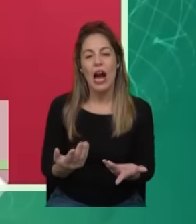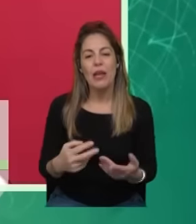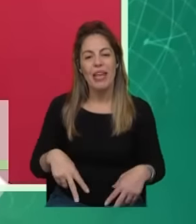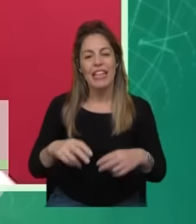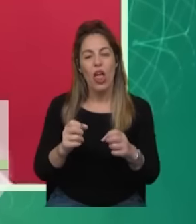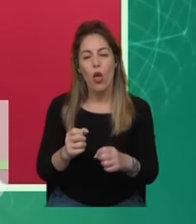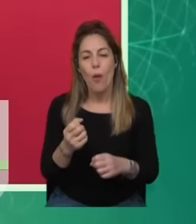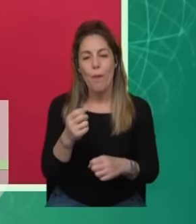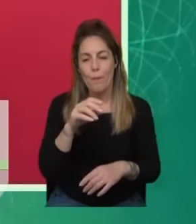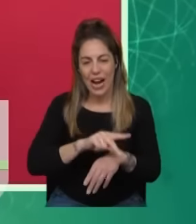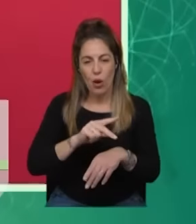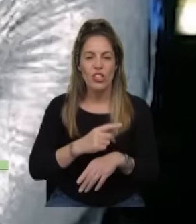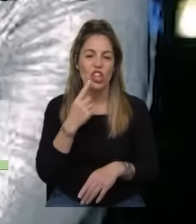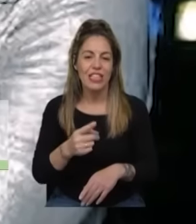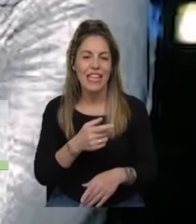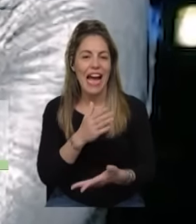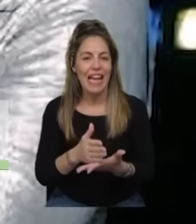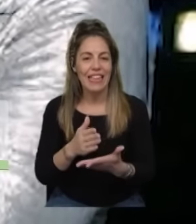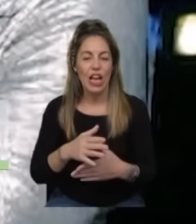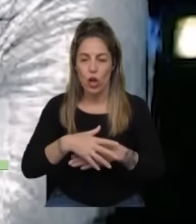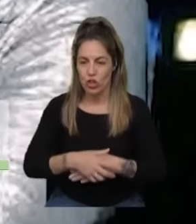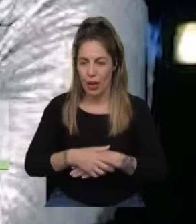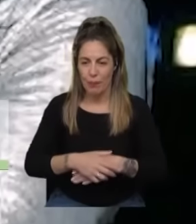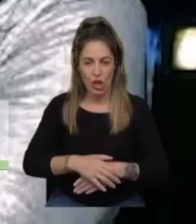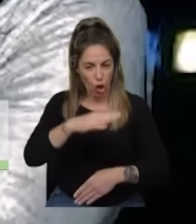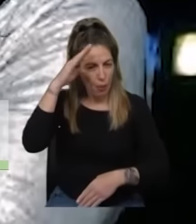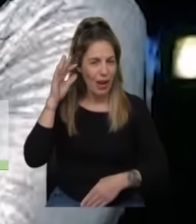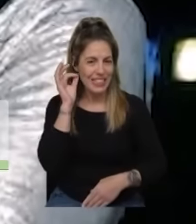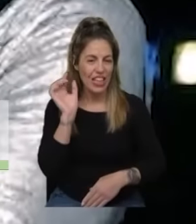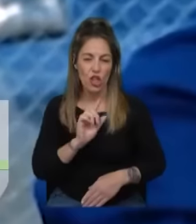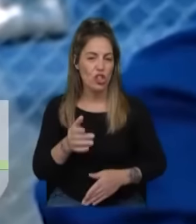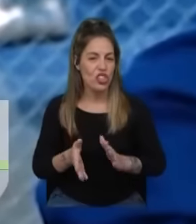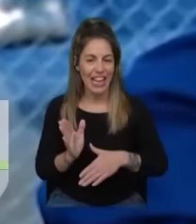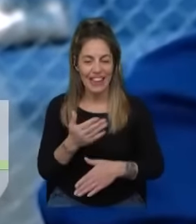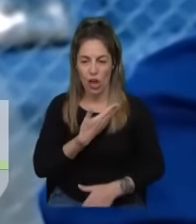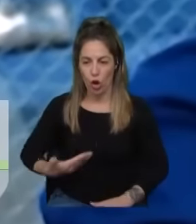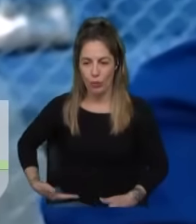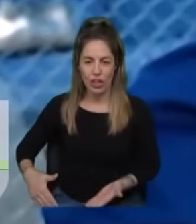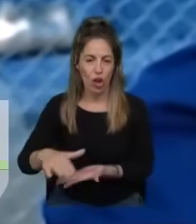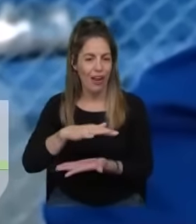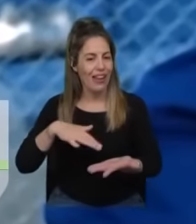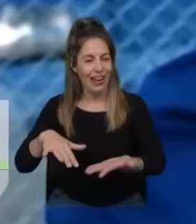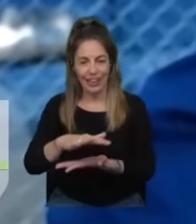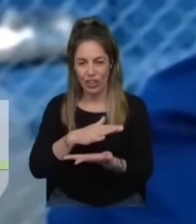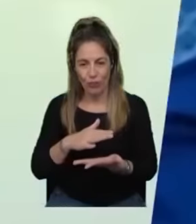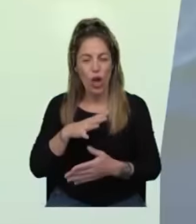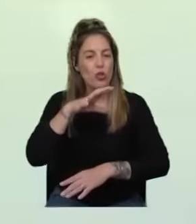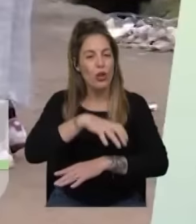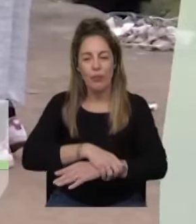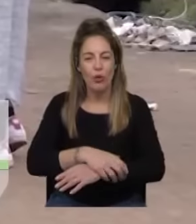sostiene que hasta que los amigos de Sebastián Marcet no salgan de los gobiernos de la región, su captura resulta prácticamente